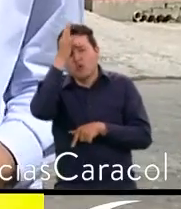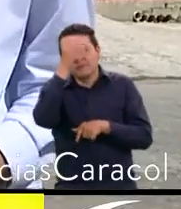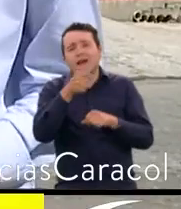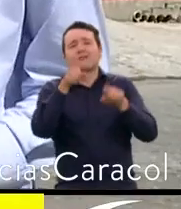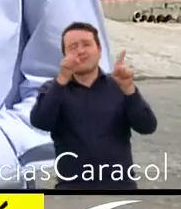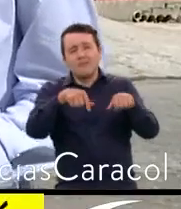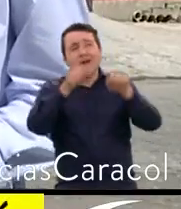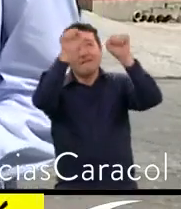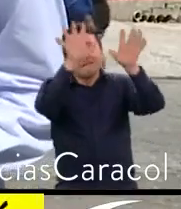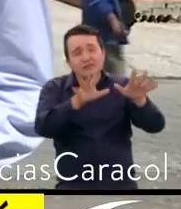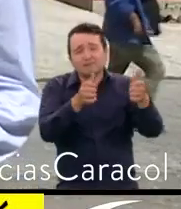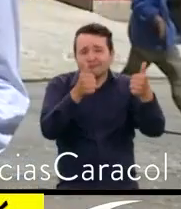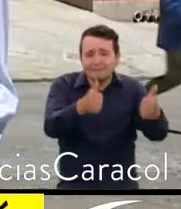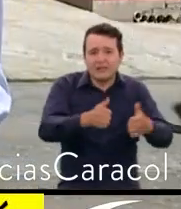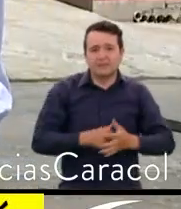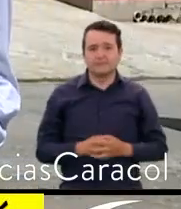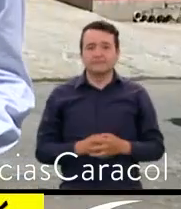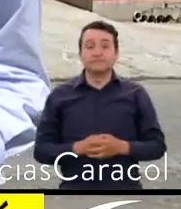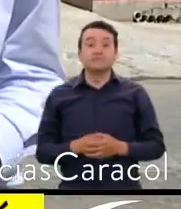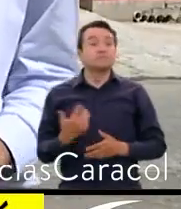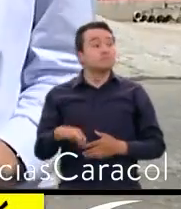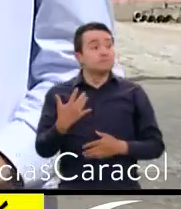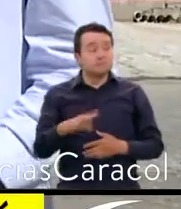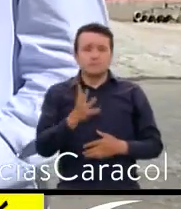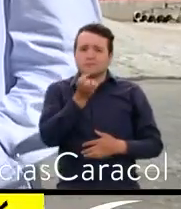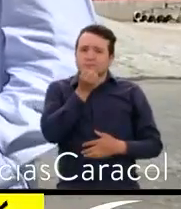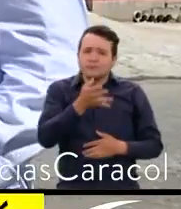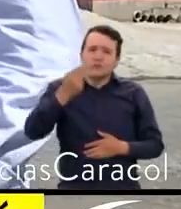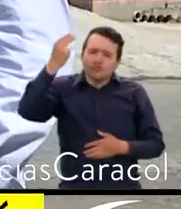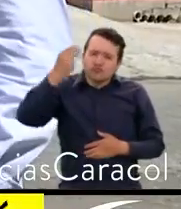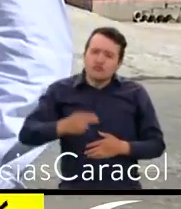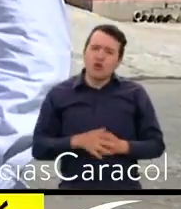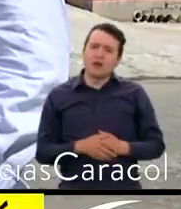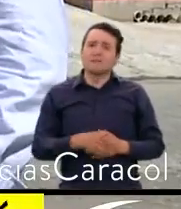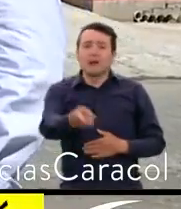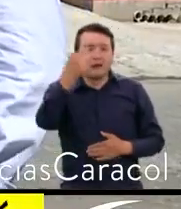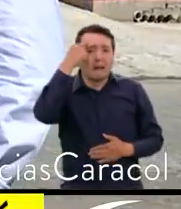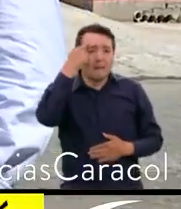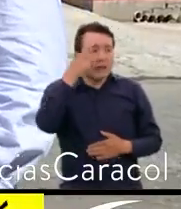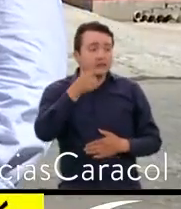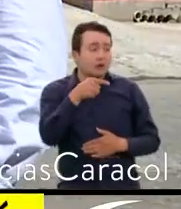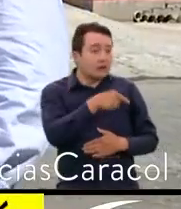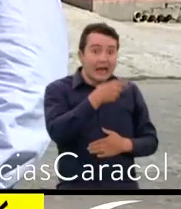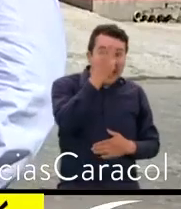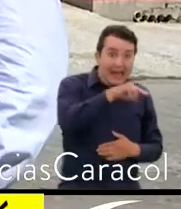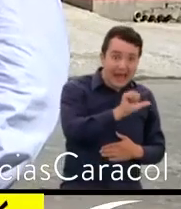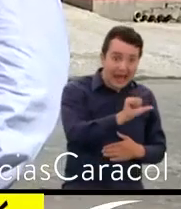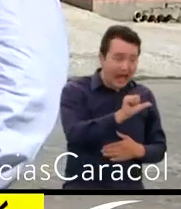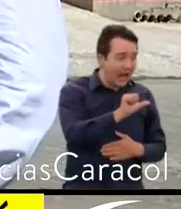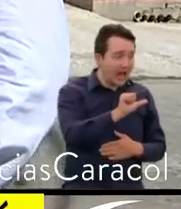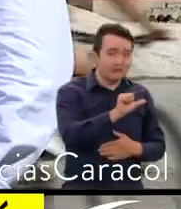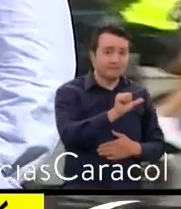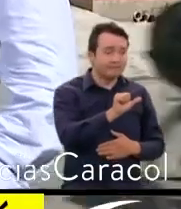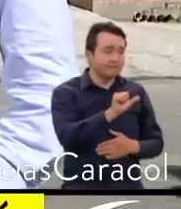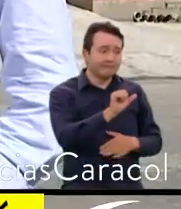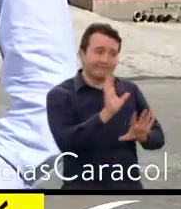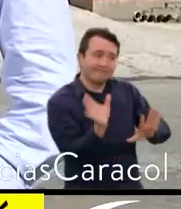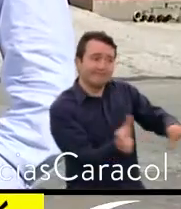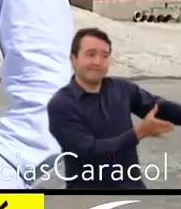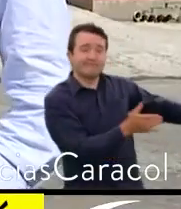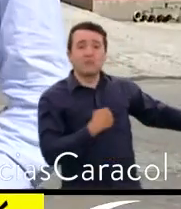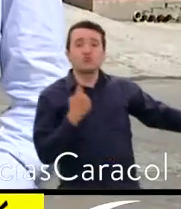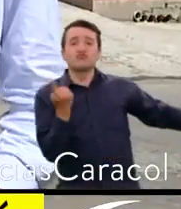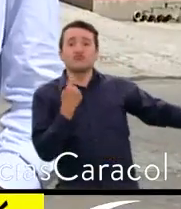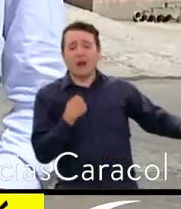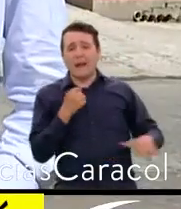qué bonita historia carlos la de yulia de imágenes que usted dejar a su hija sola por 20 días es sin duda un esfuerzo grande un